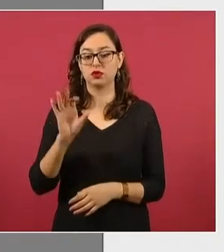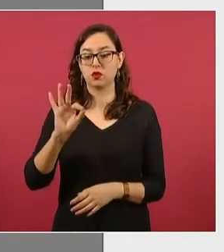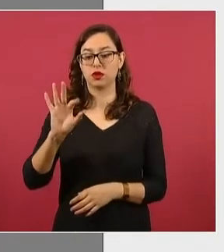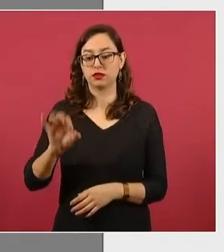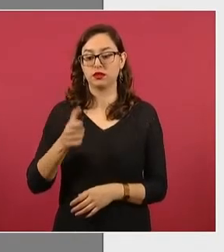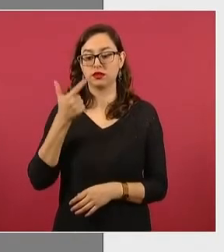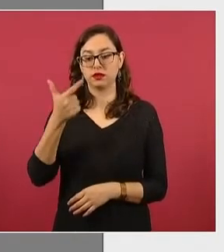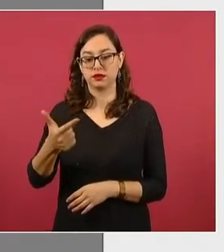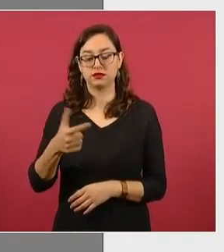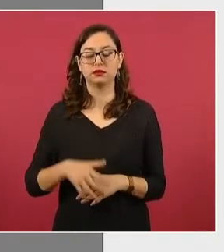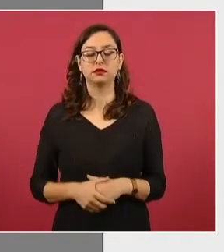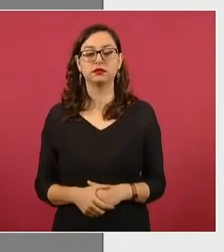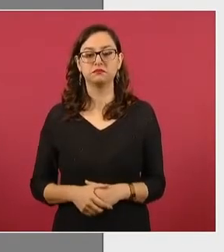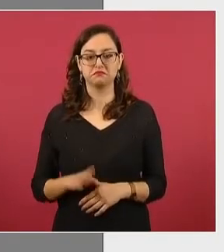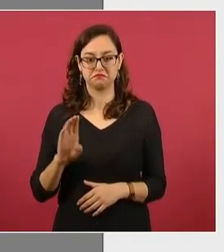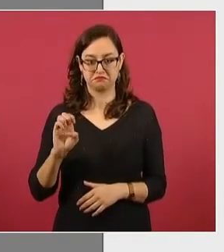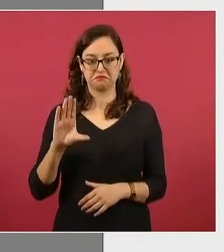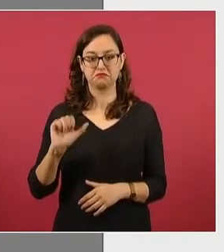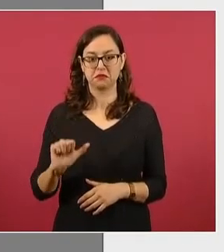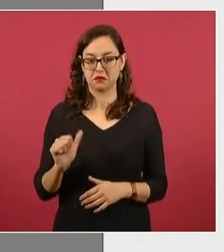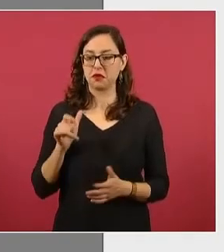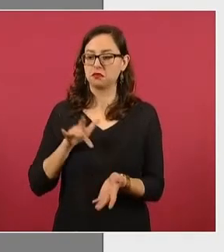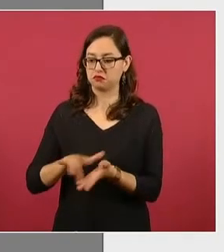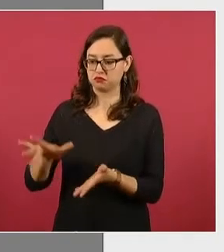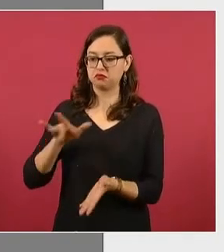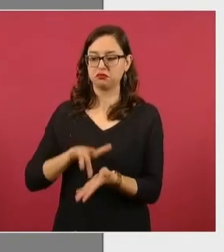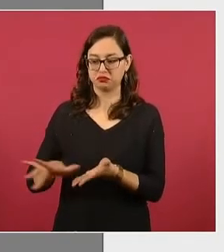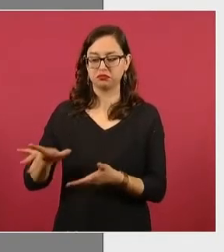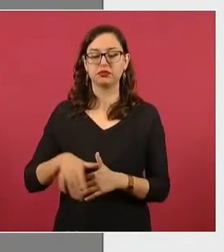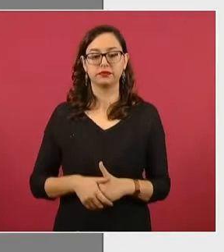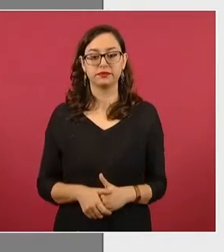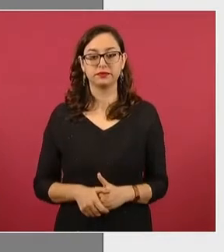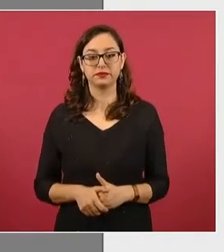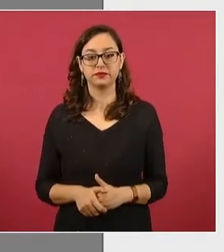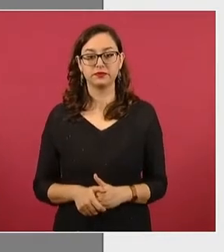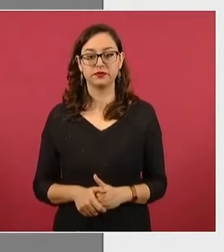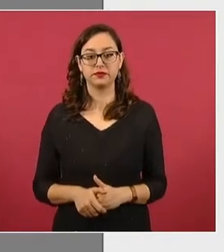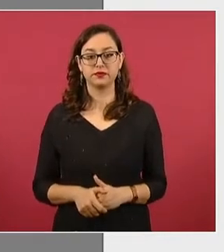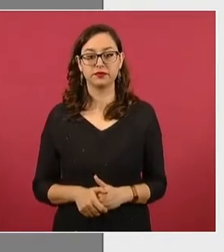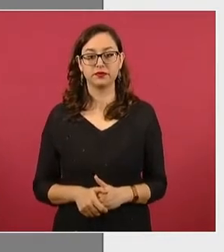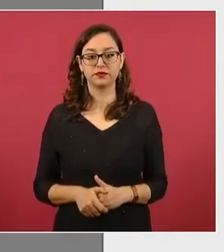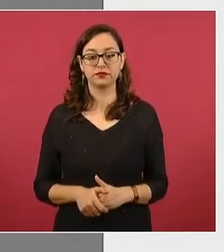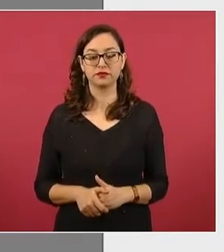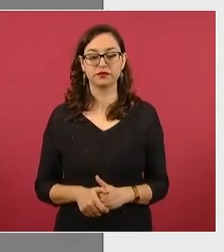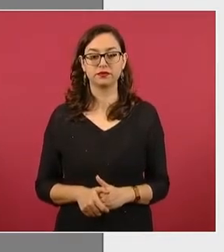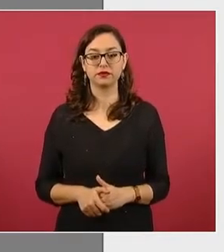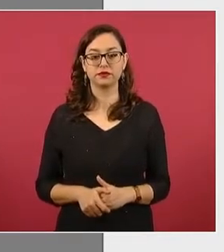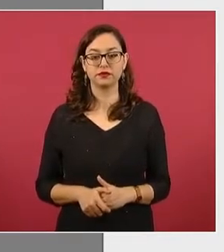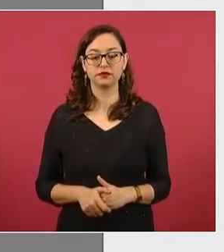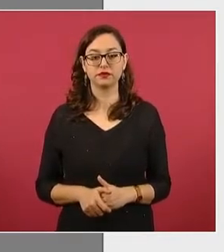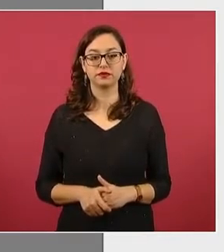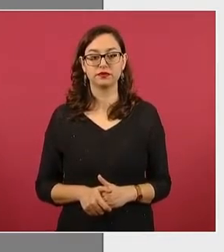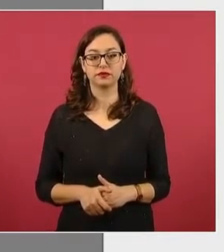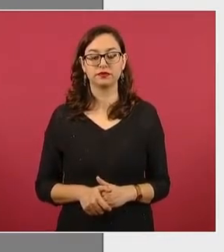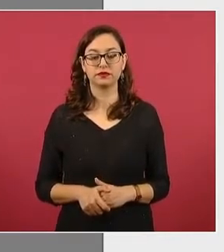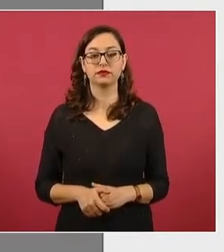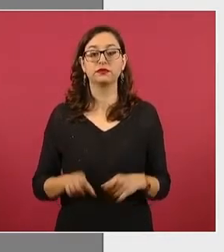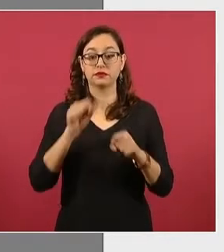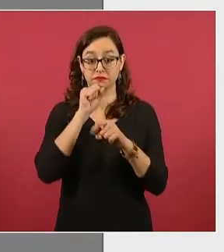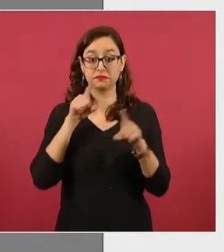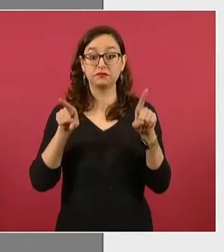31.247 que reciben beca. Estos son los de